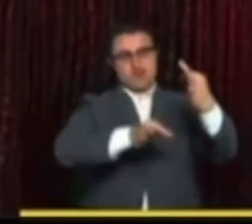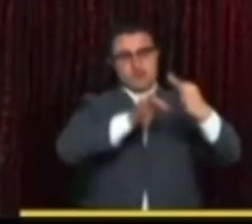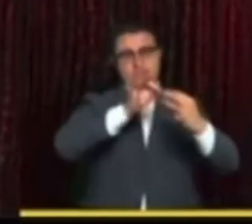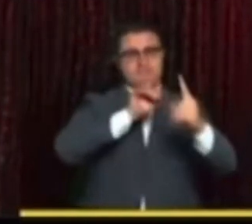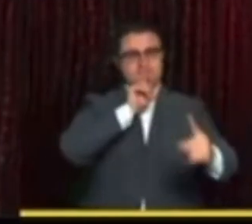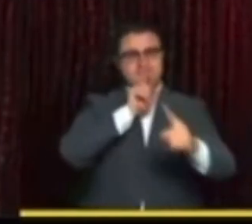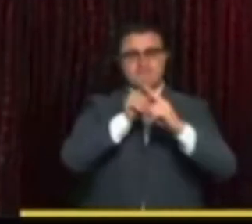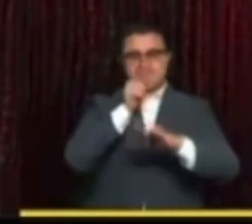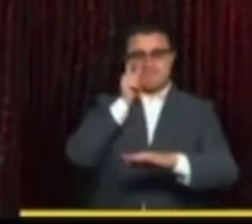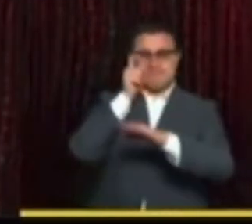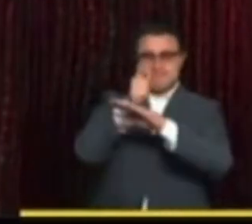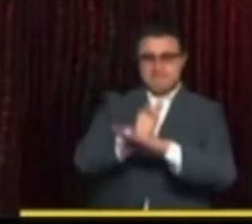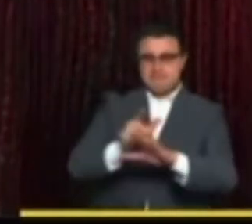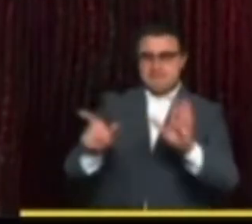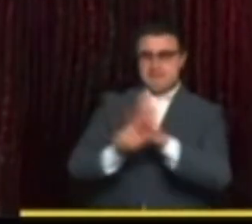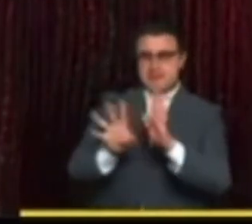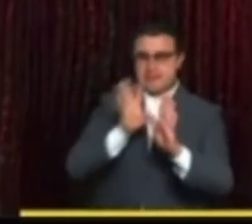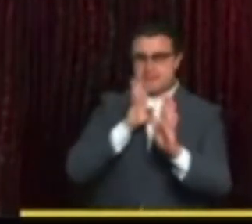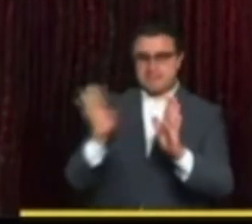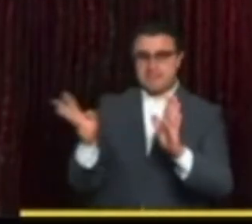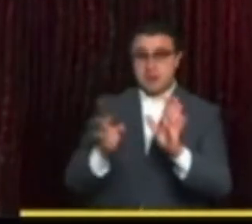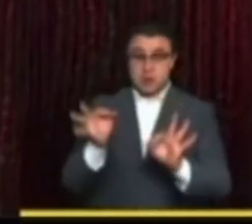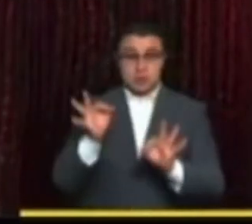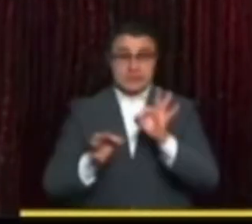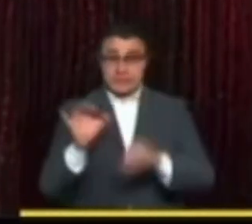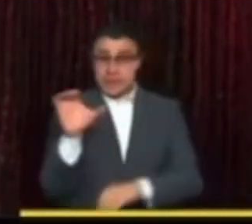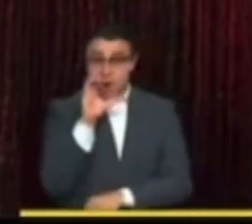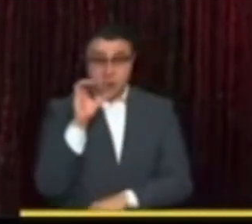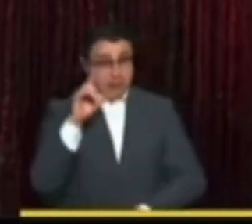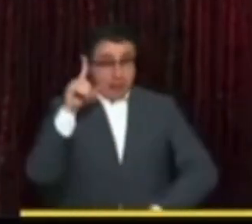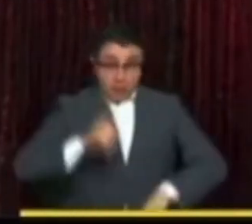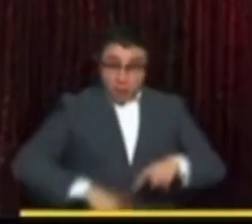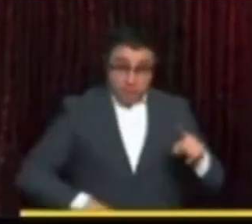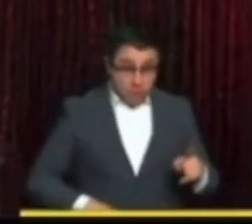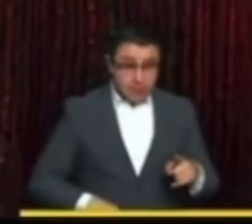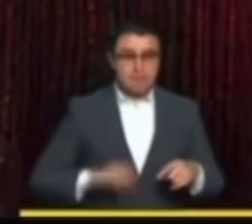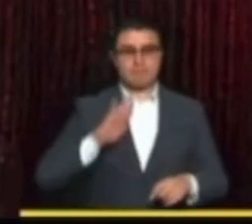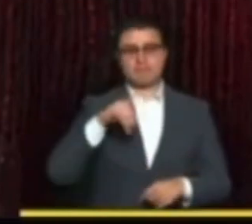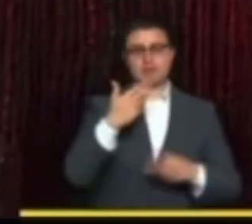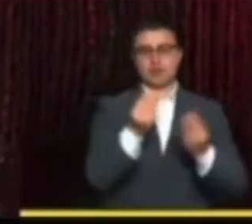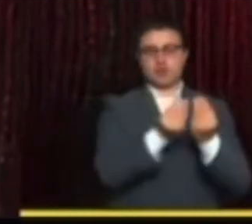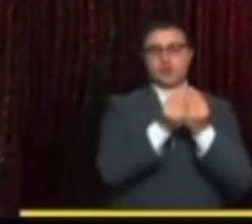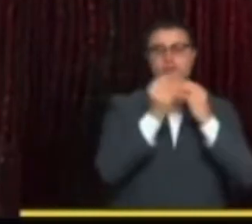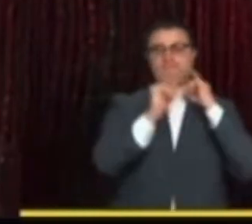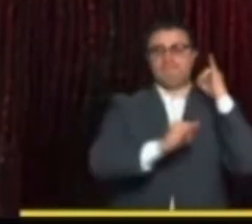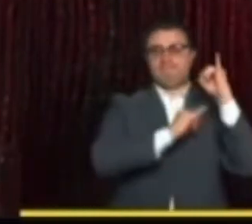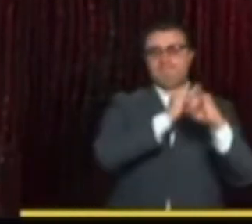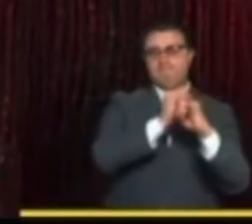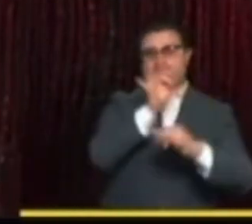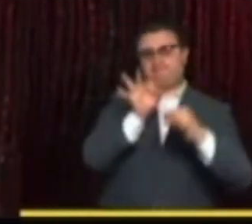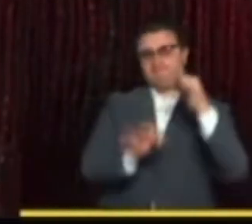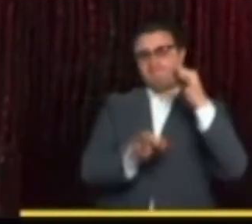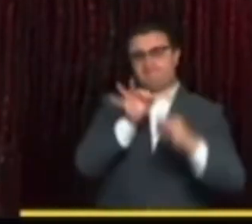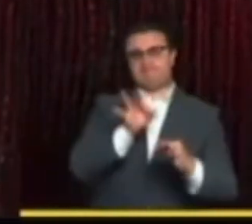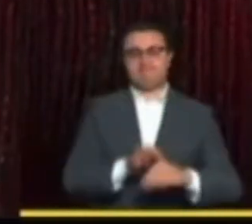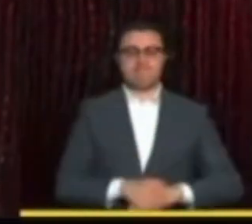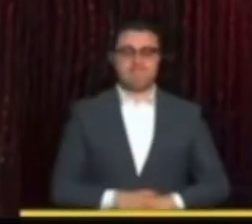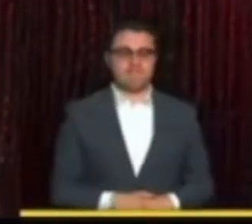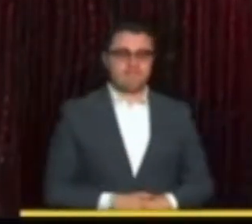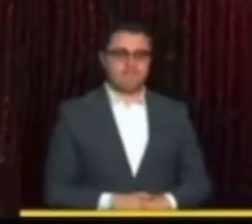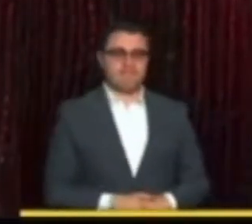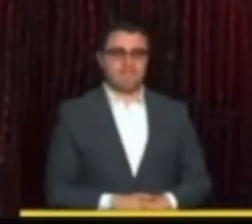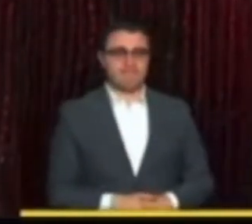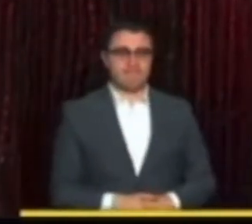este tipo de delitos si la justicia colombiana no puede o no quiere, como